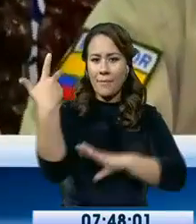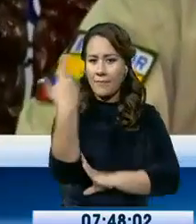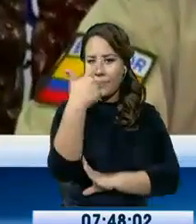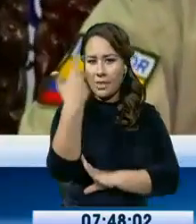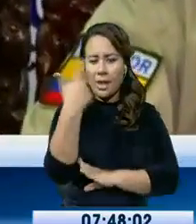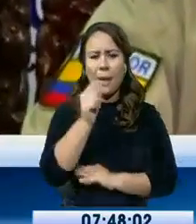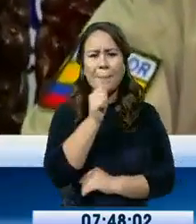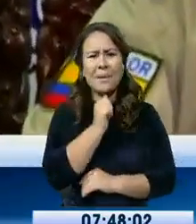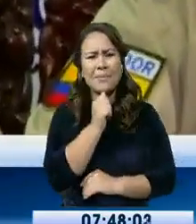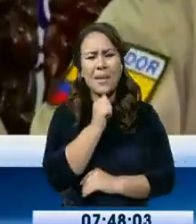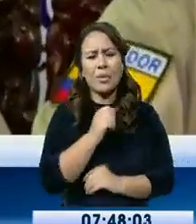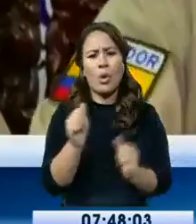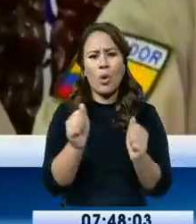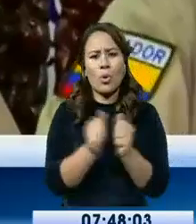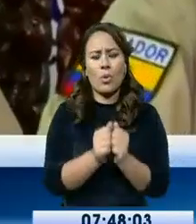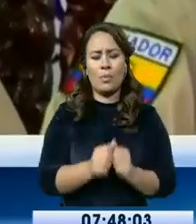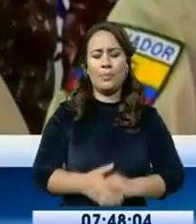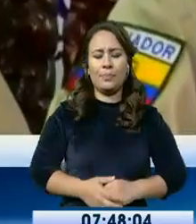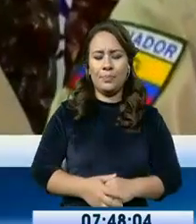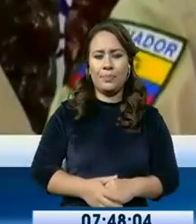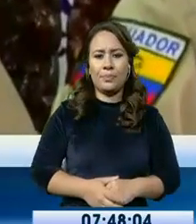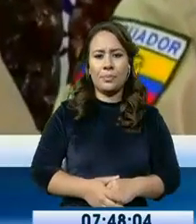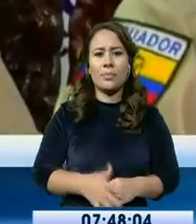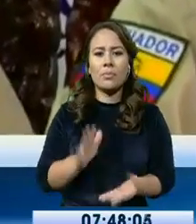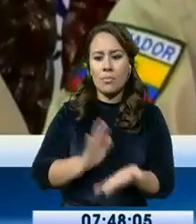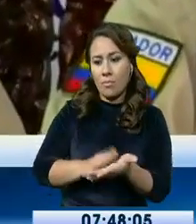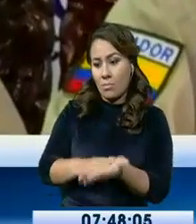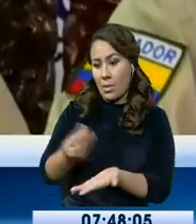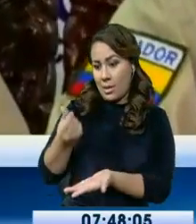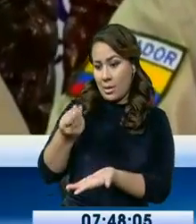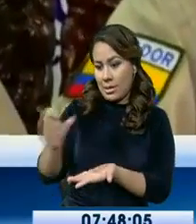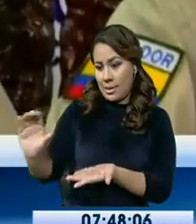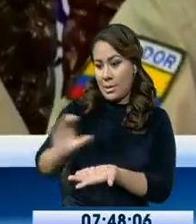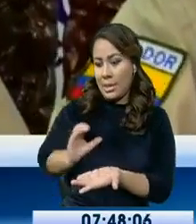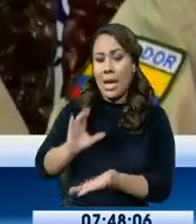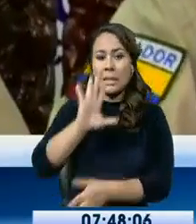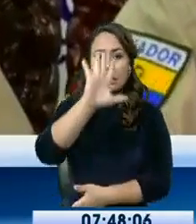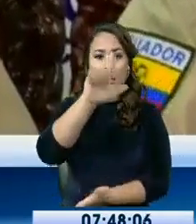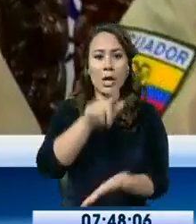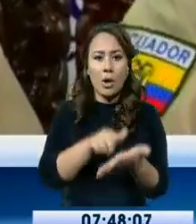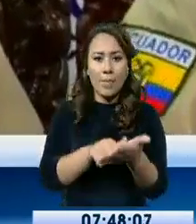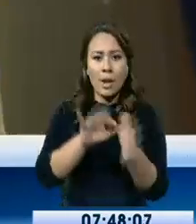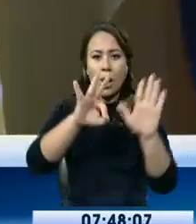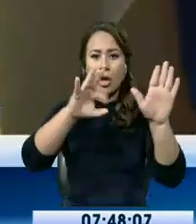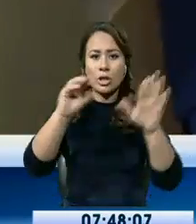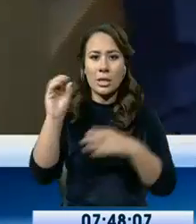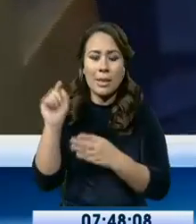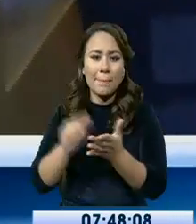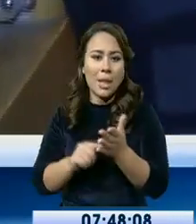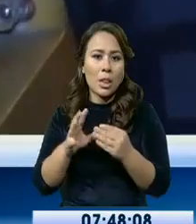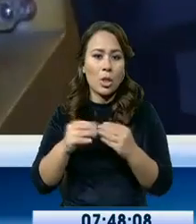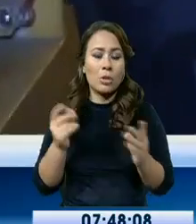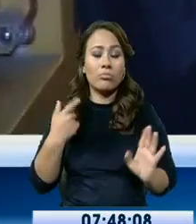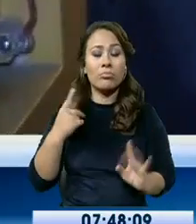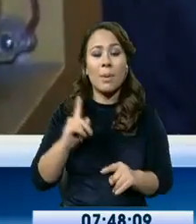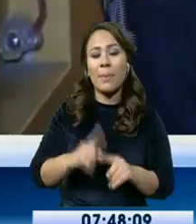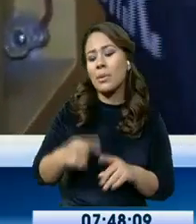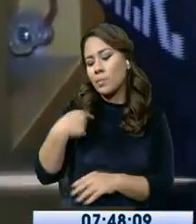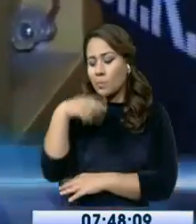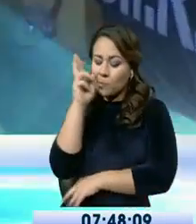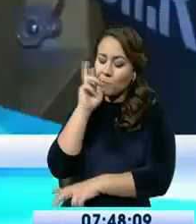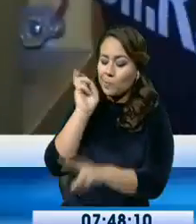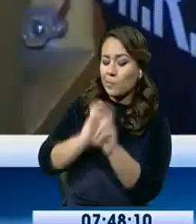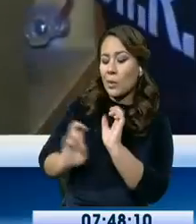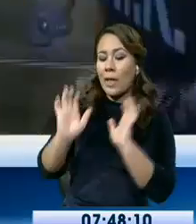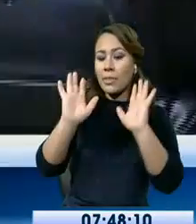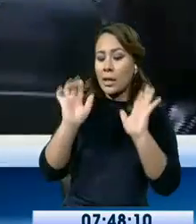carácter íntimo, con la cual exigían cantidades entre 5.000 a 80.000 dólares. Los agentes irrumpieron en la noche en 2 domicilios